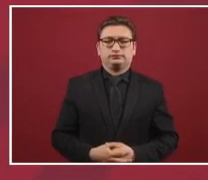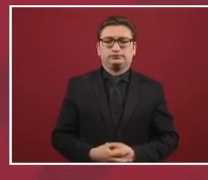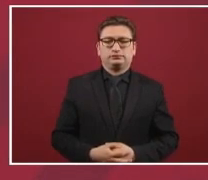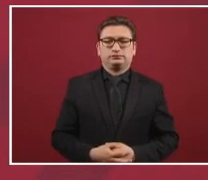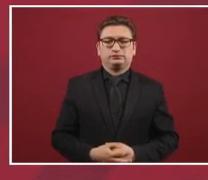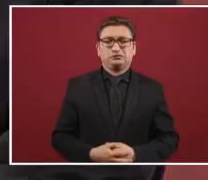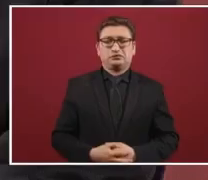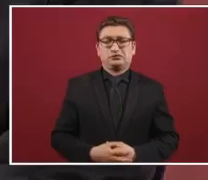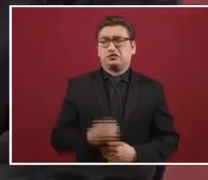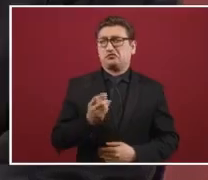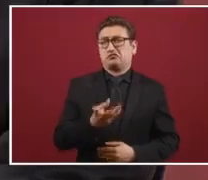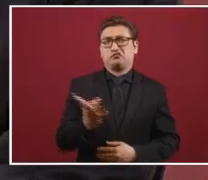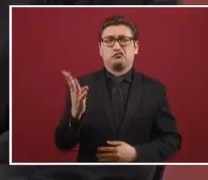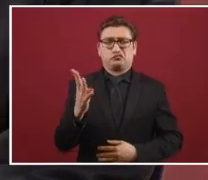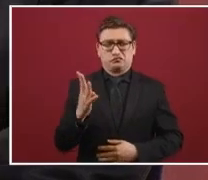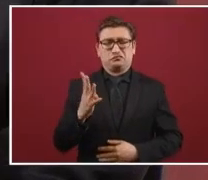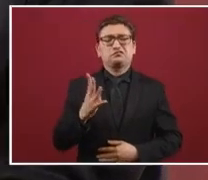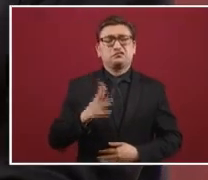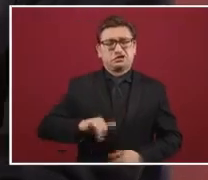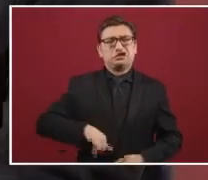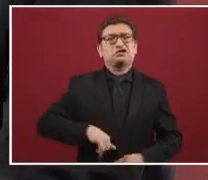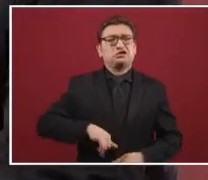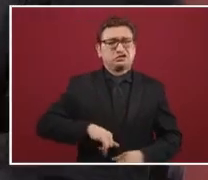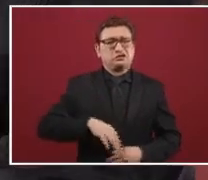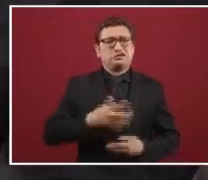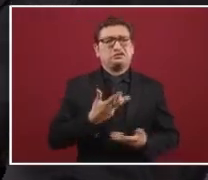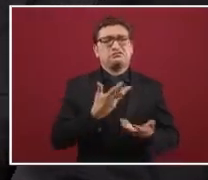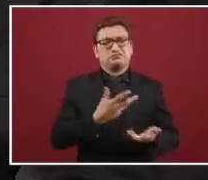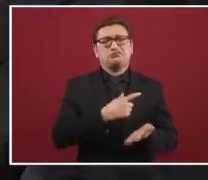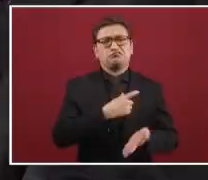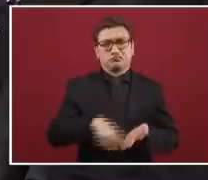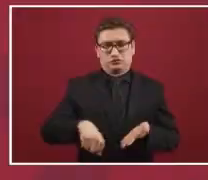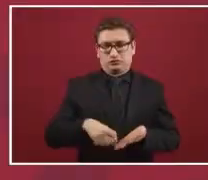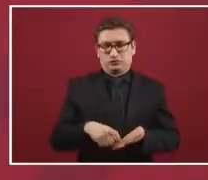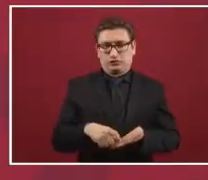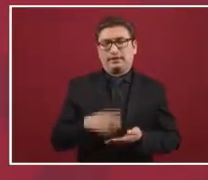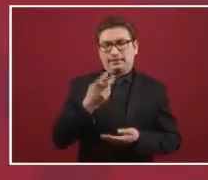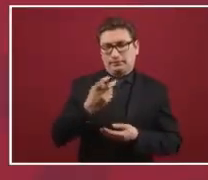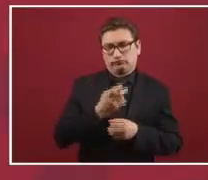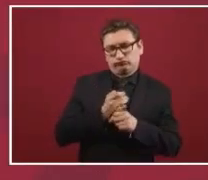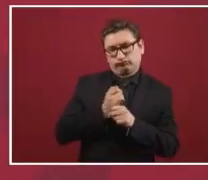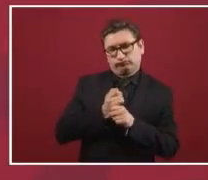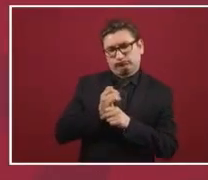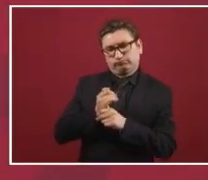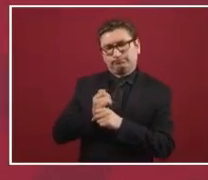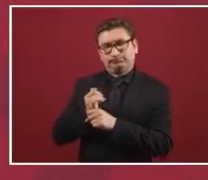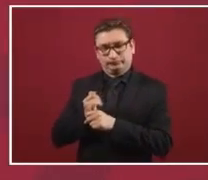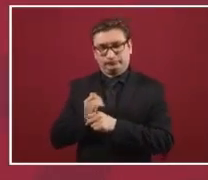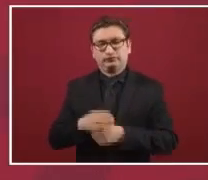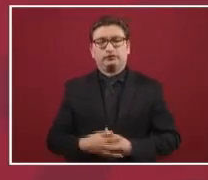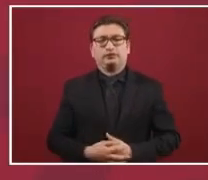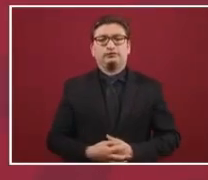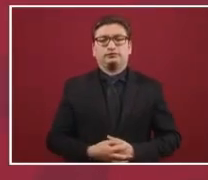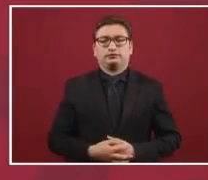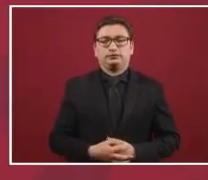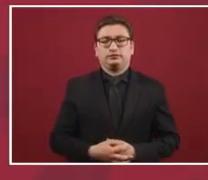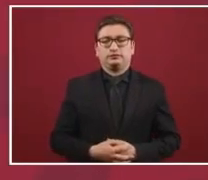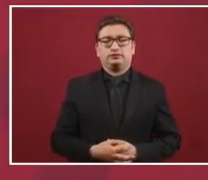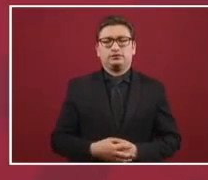varios interesados y se está haciendo una investigación porque se tiene